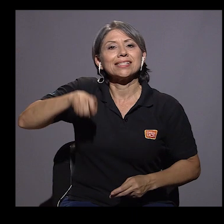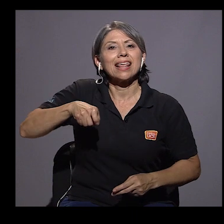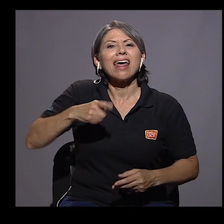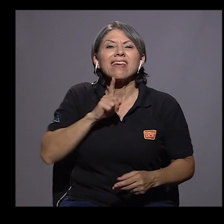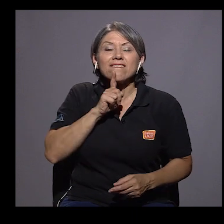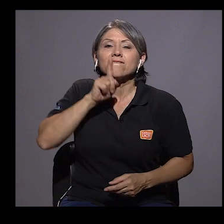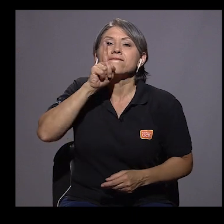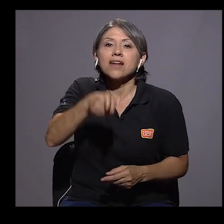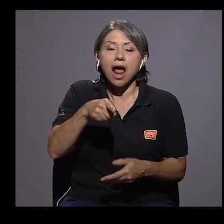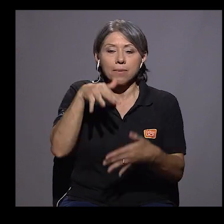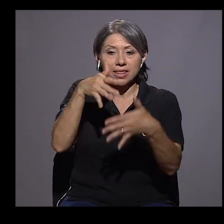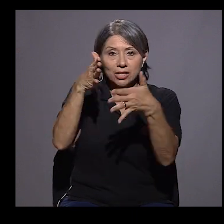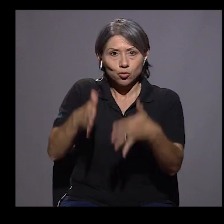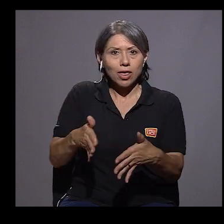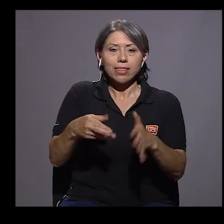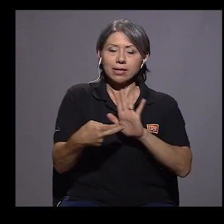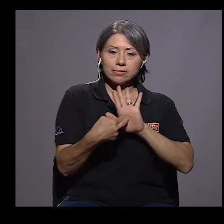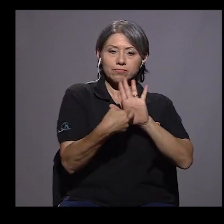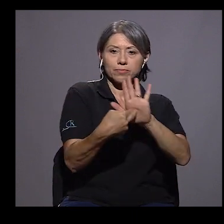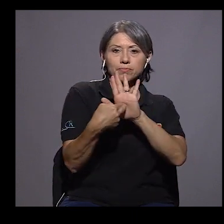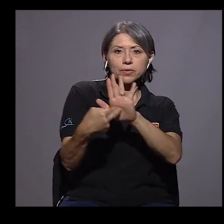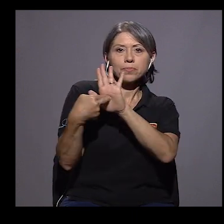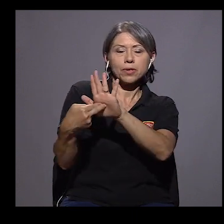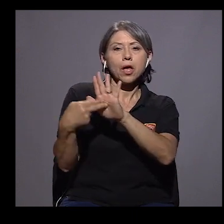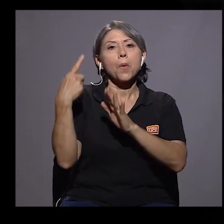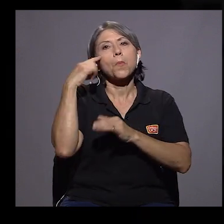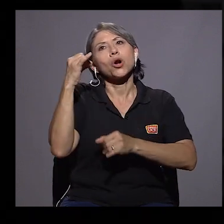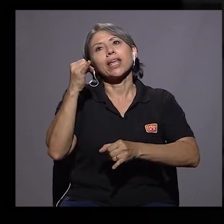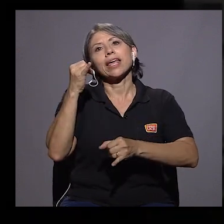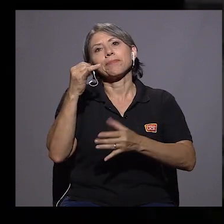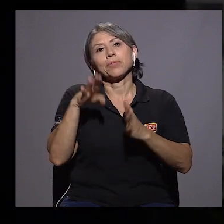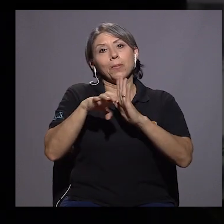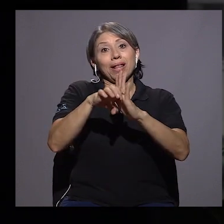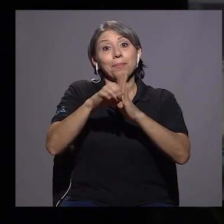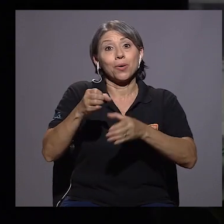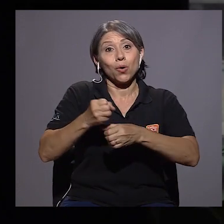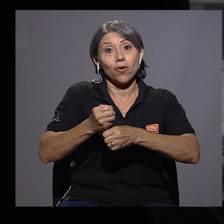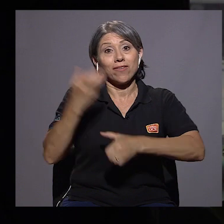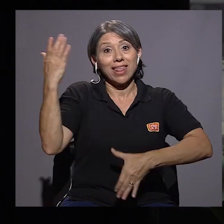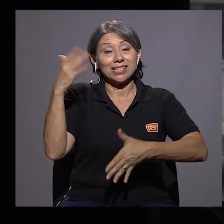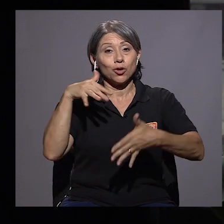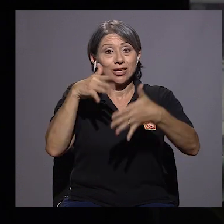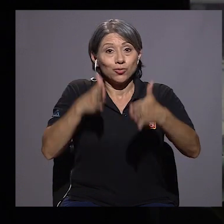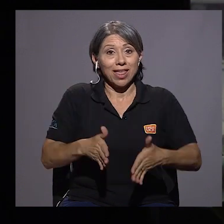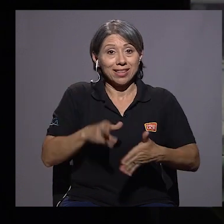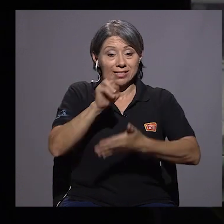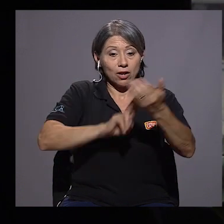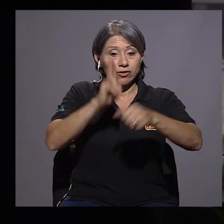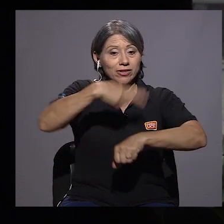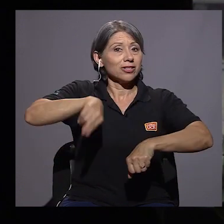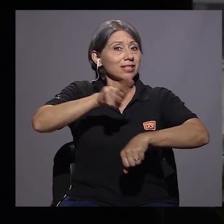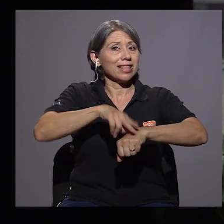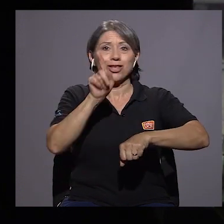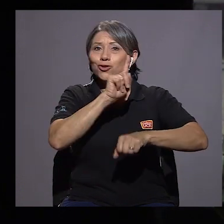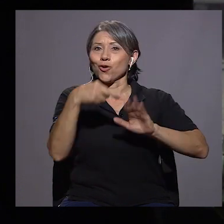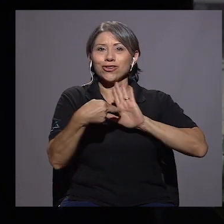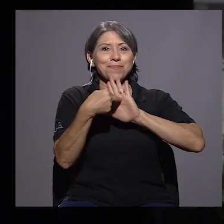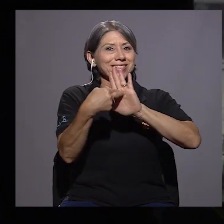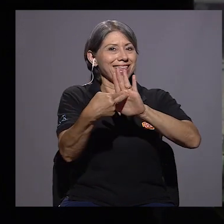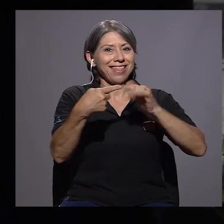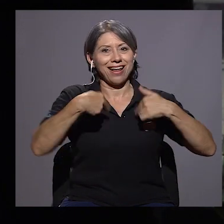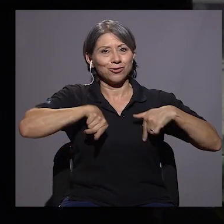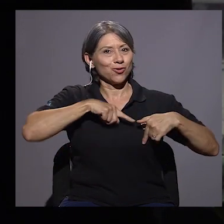necesidad de crear representación real desde el estudiantado, ¿verdad? Porque instituciones como la Federación de Estudiantes de la Universidad Nacional